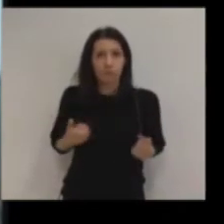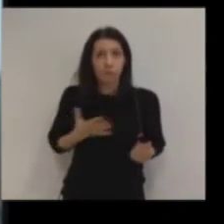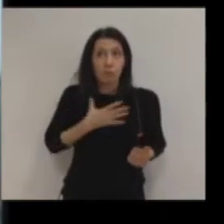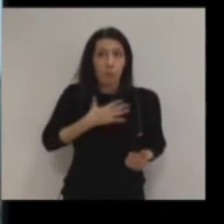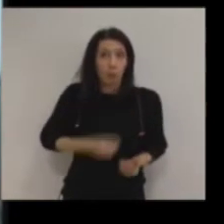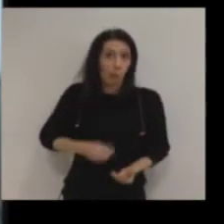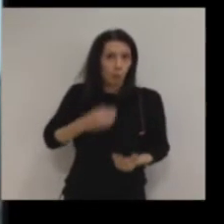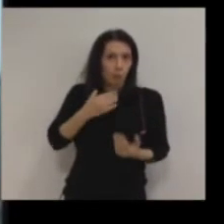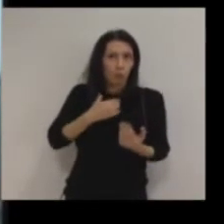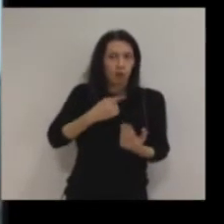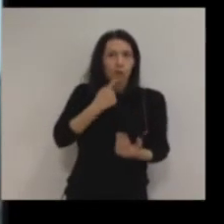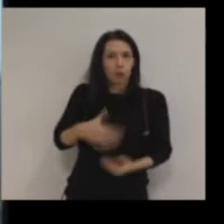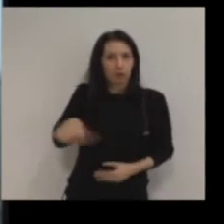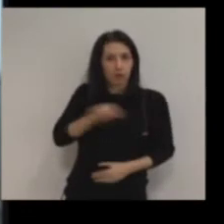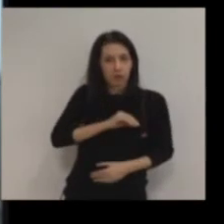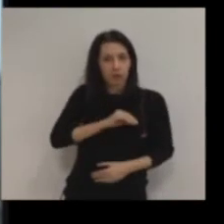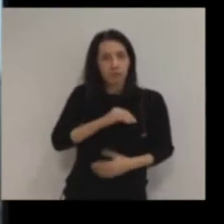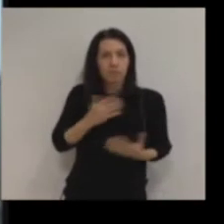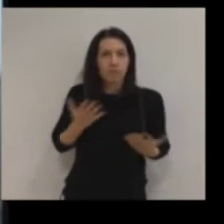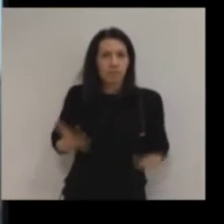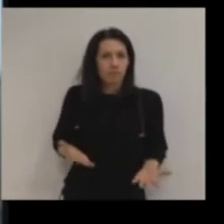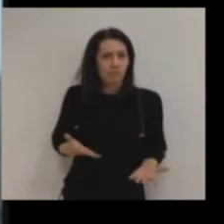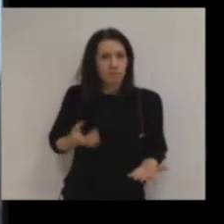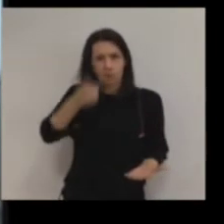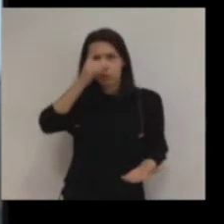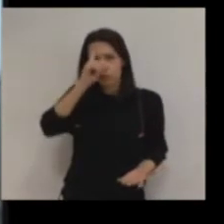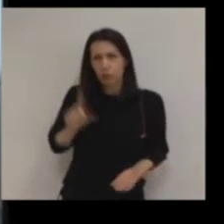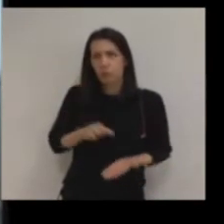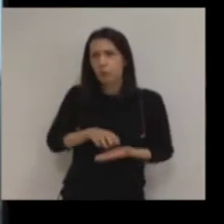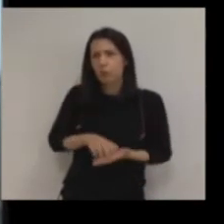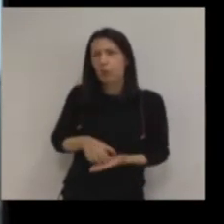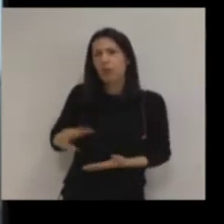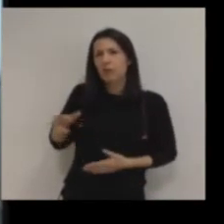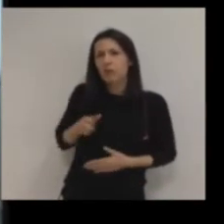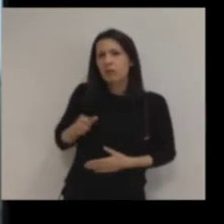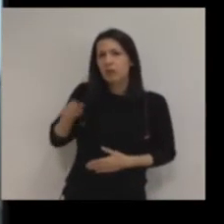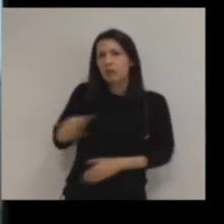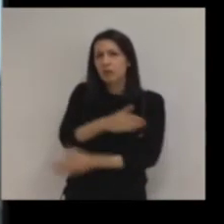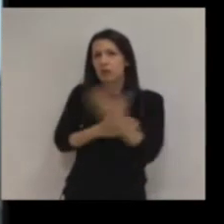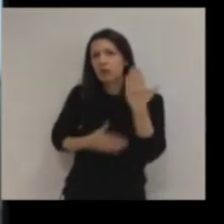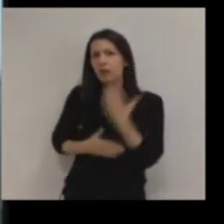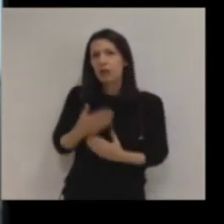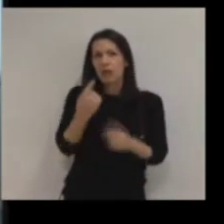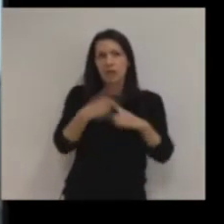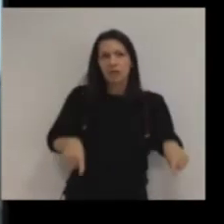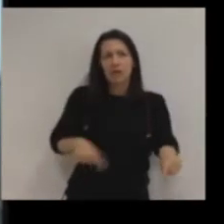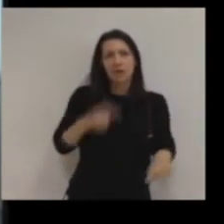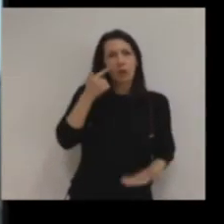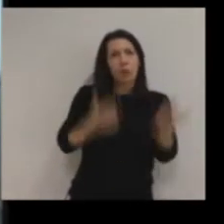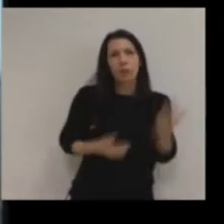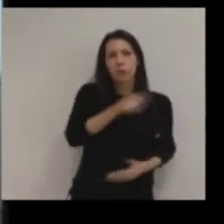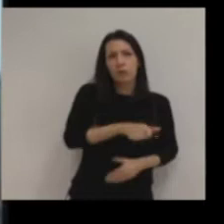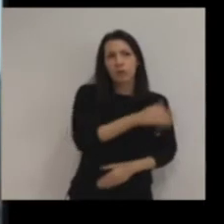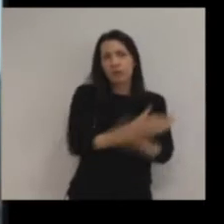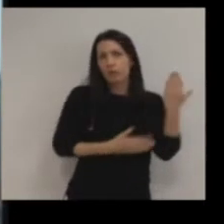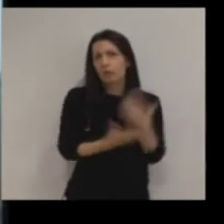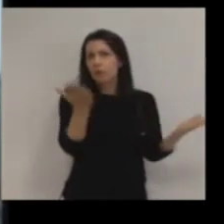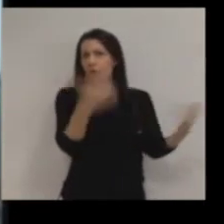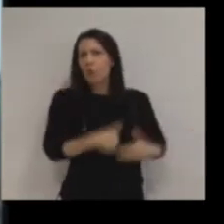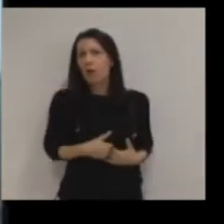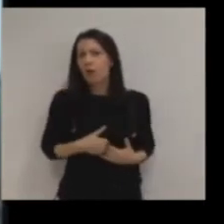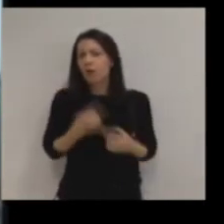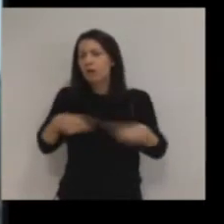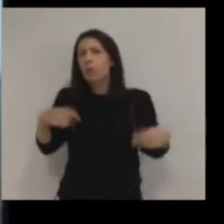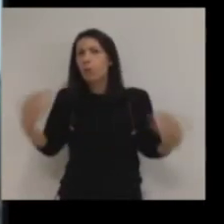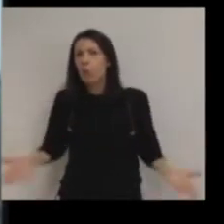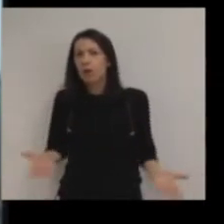muy corto, pero no llego a ver qué derechos tiene una persona con discapacidad que sean distintos a los de cualquier persona. Yo lo